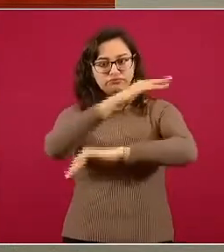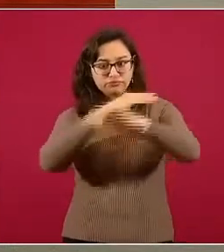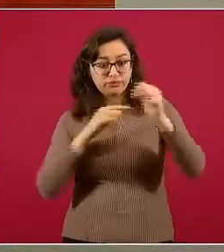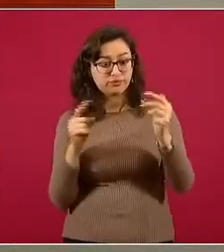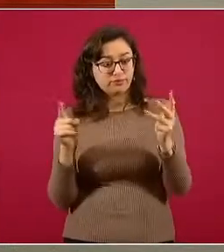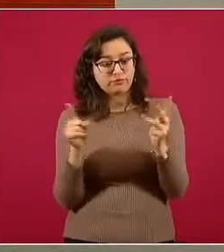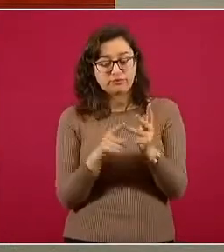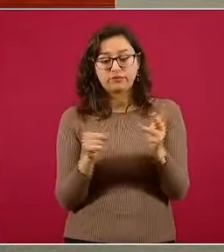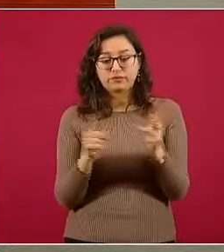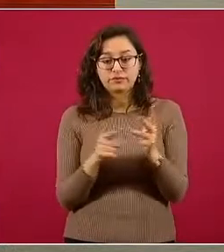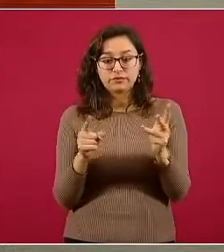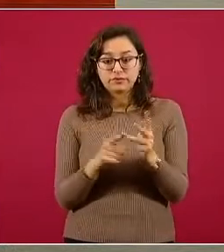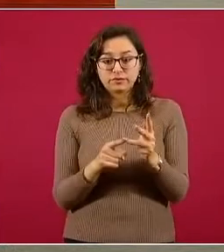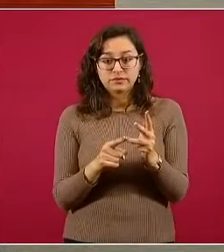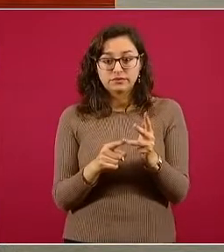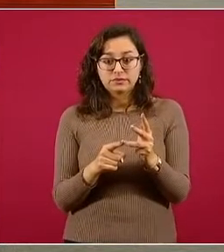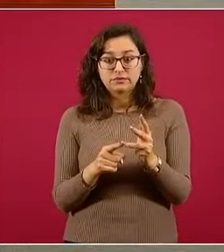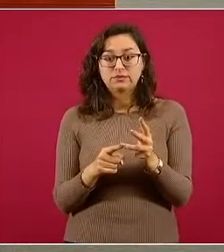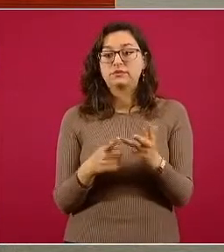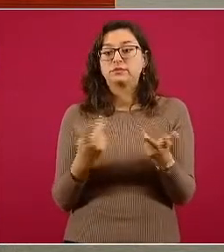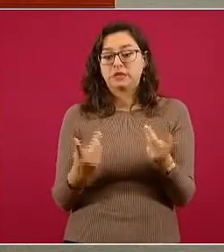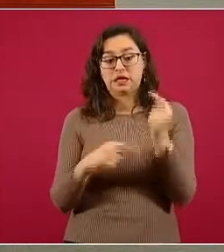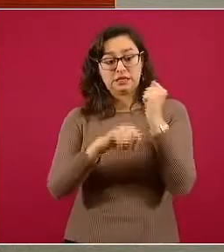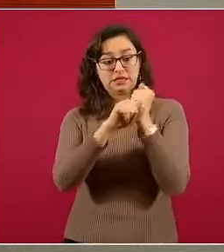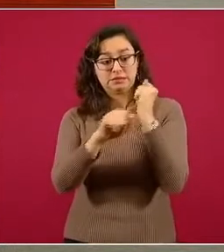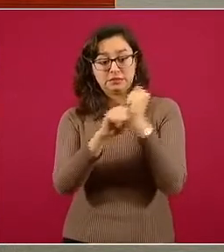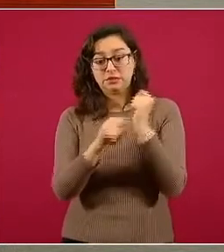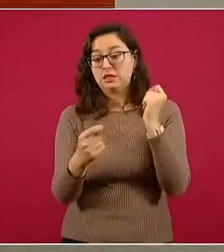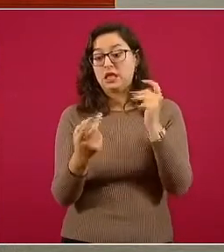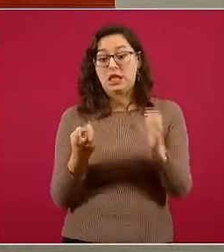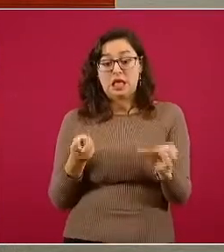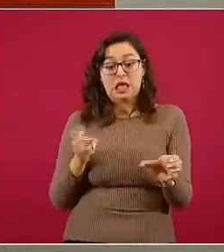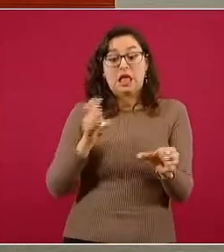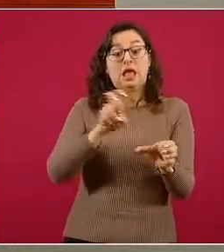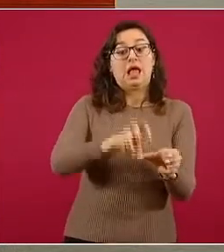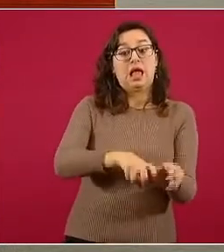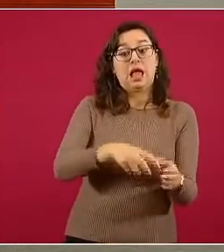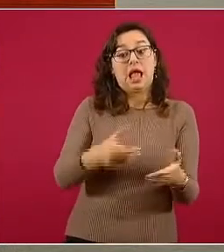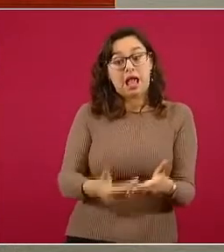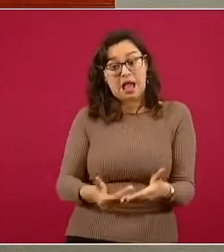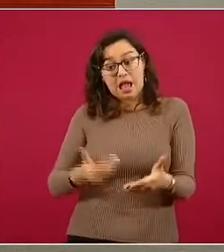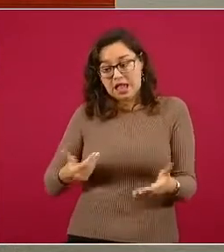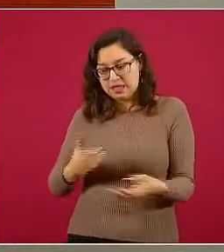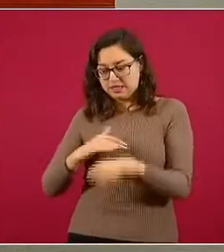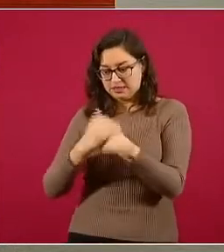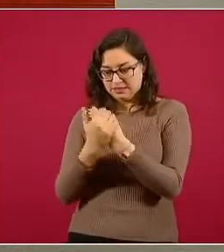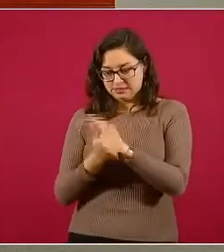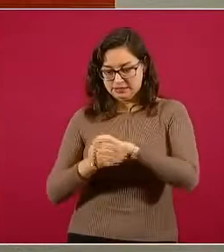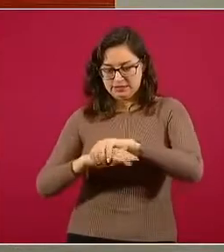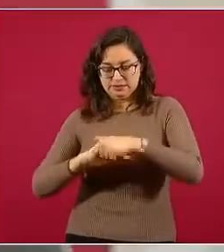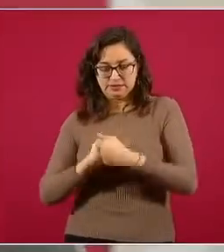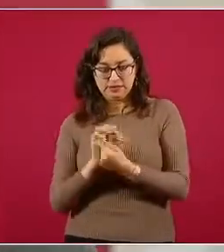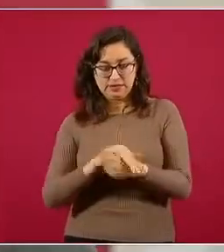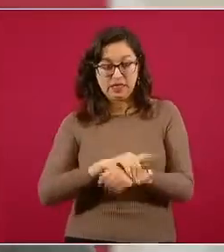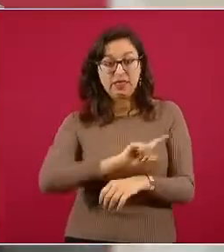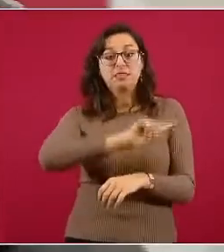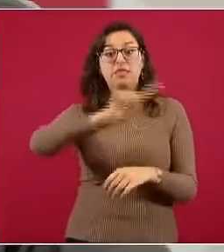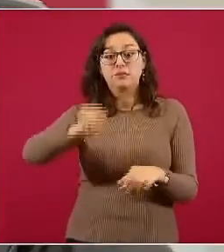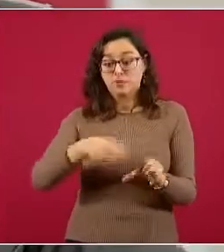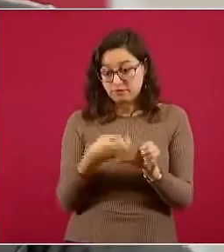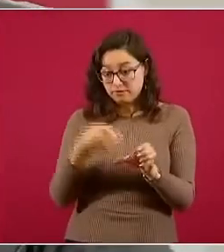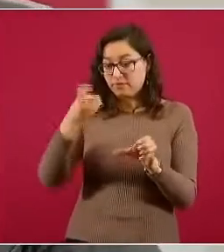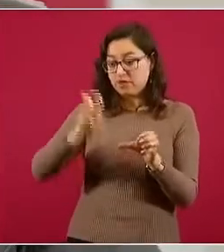las manos antes y después de subirse al transporte público o, en su caso, usar gel antibacterial.